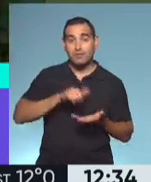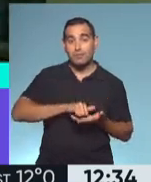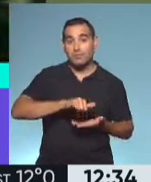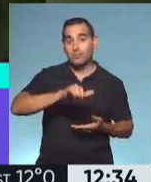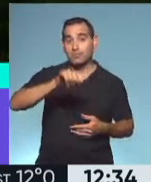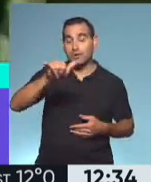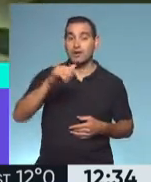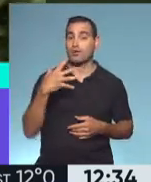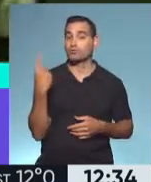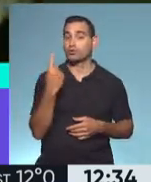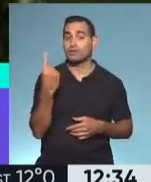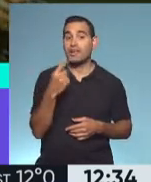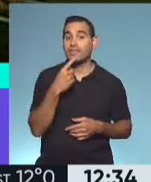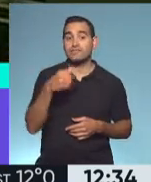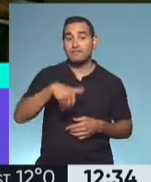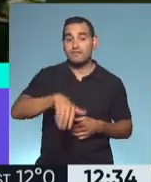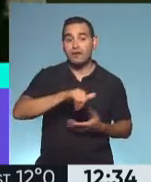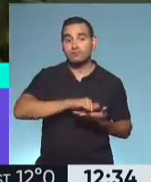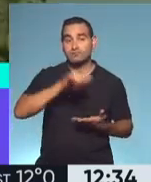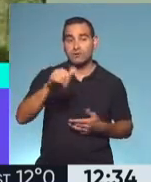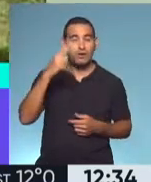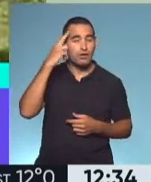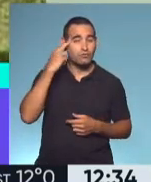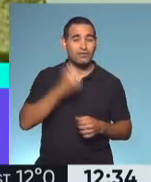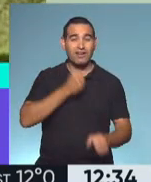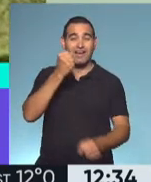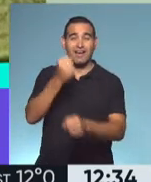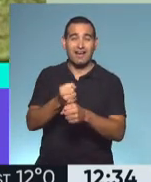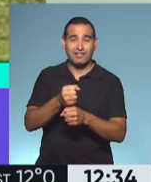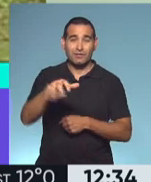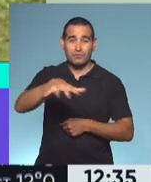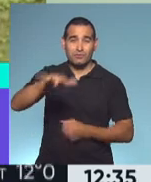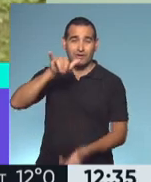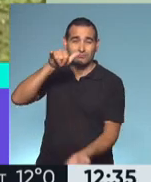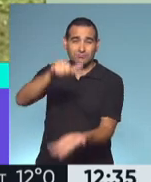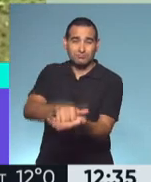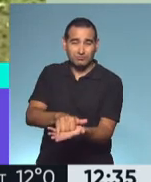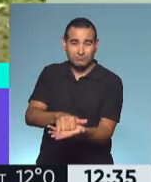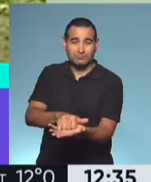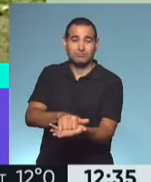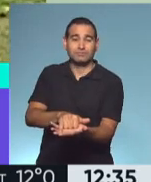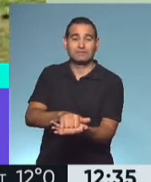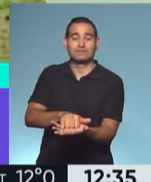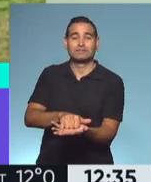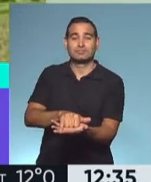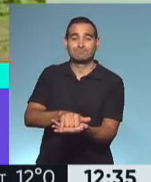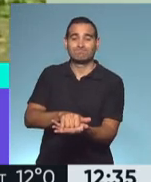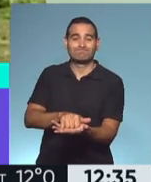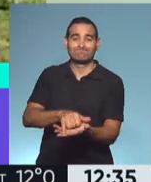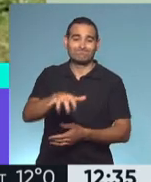informaron autoridades de la empresa, partirá a las 9 hacia el lugar del accidente. Entre oficialmente se sabe, no